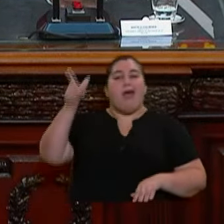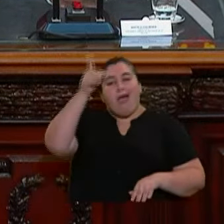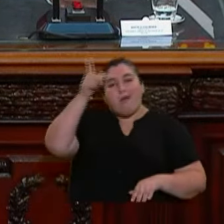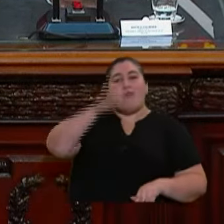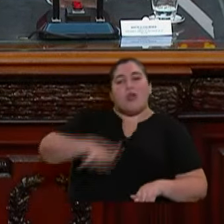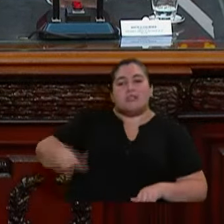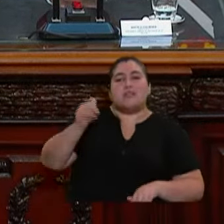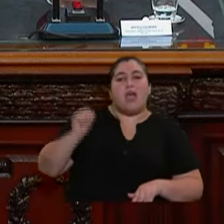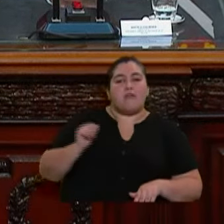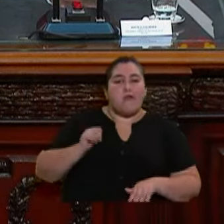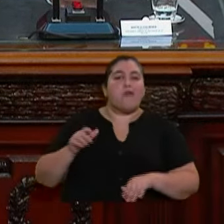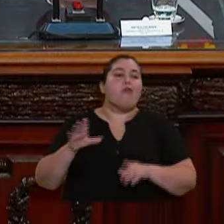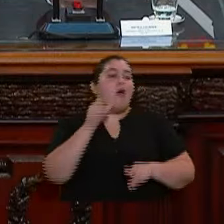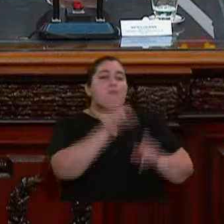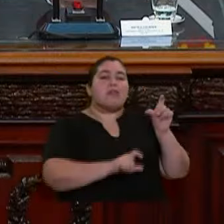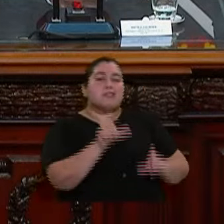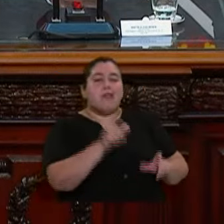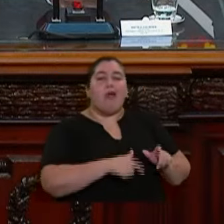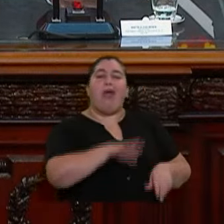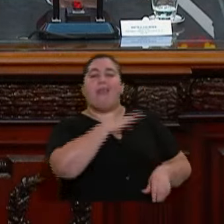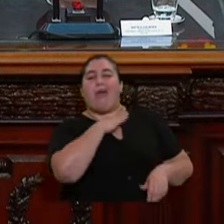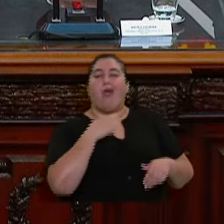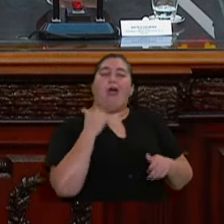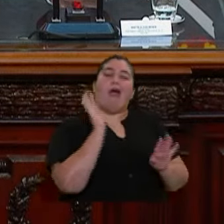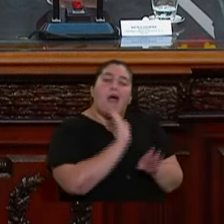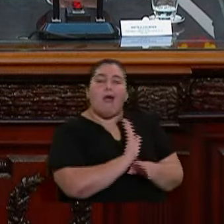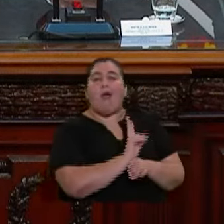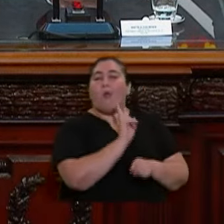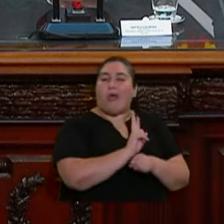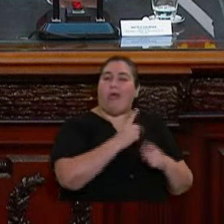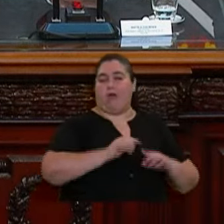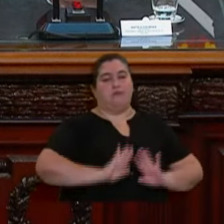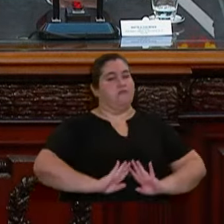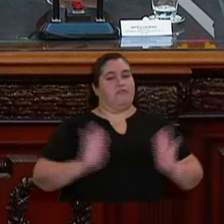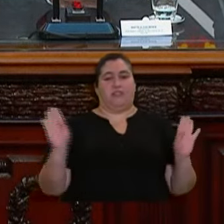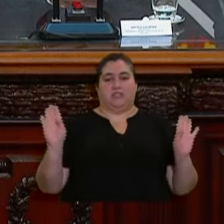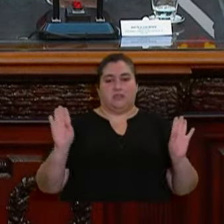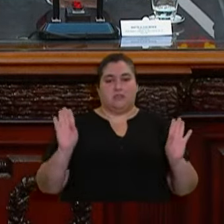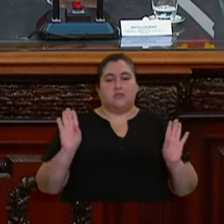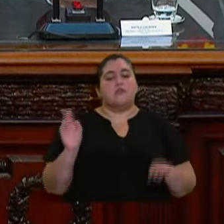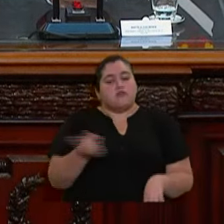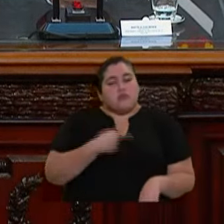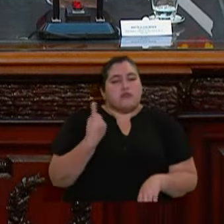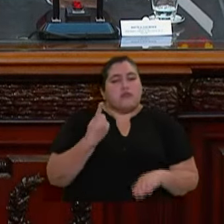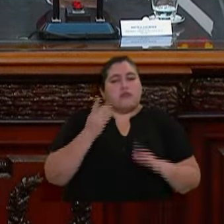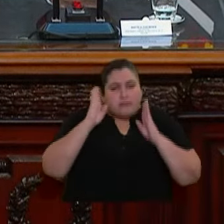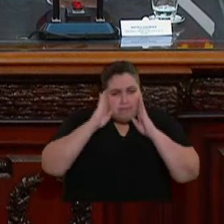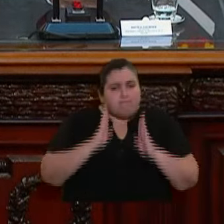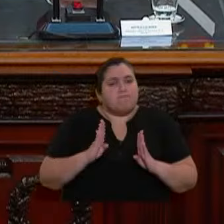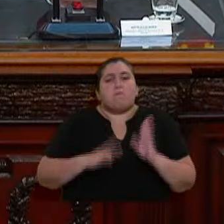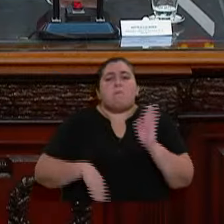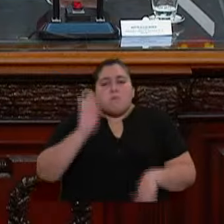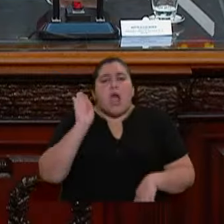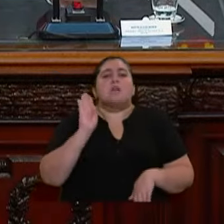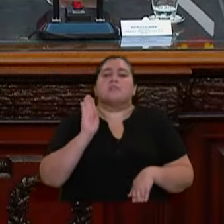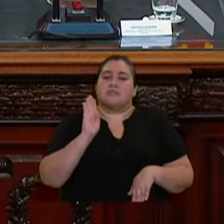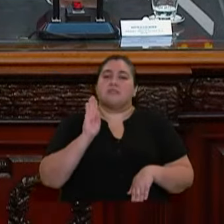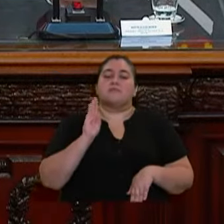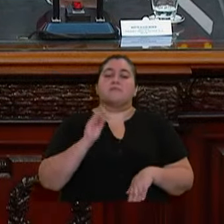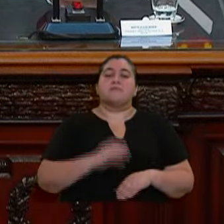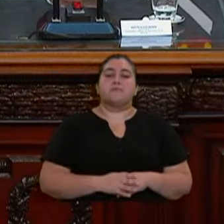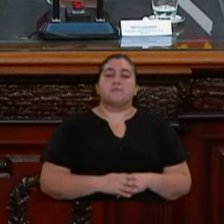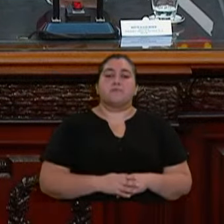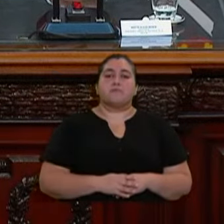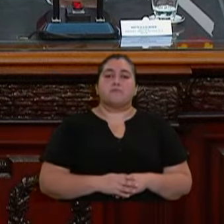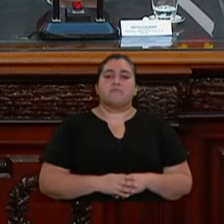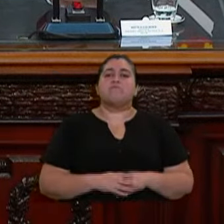a las víctimas del delito, y el enaltecer a los delincuentes. Por eso, estamos impulsando una ampliación del marco de